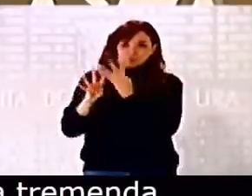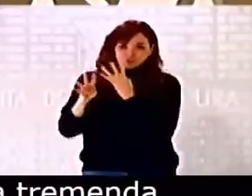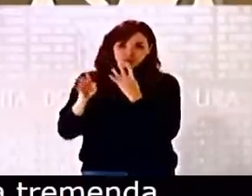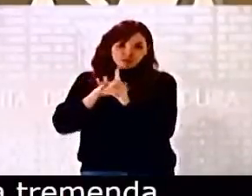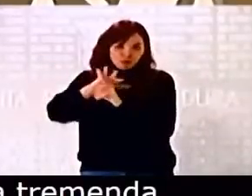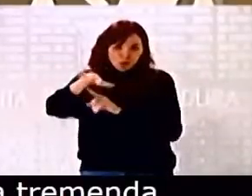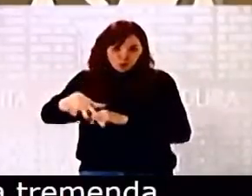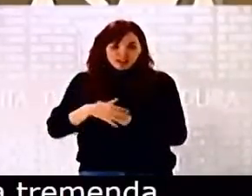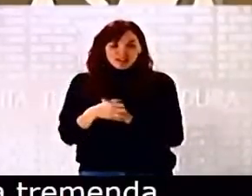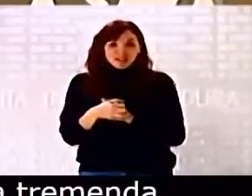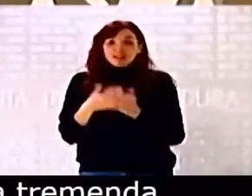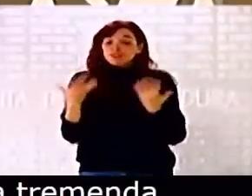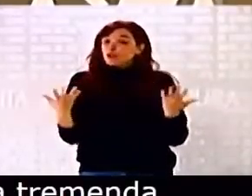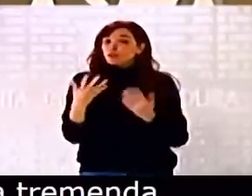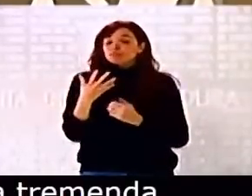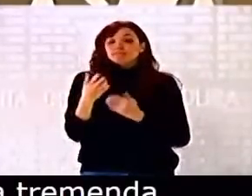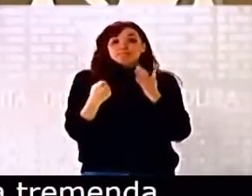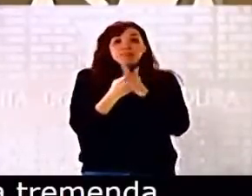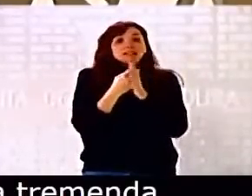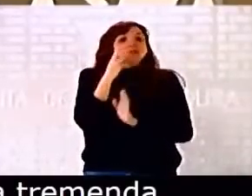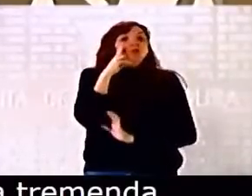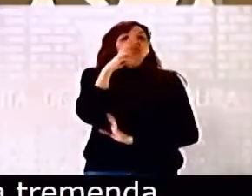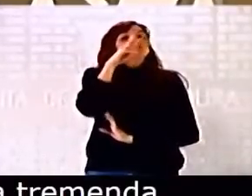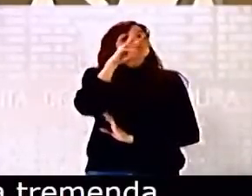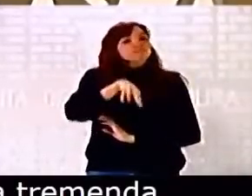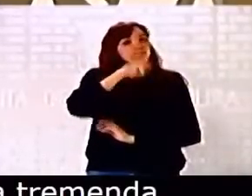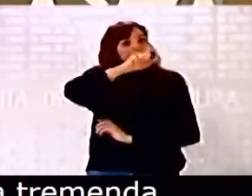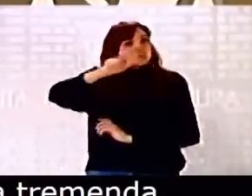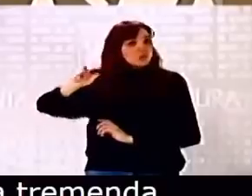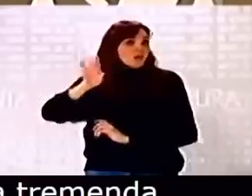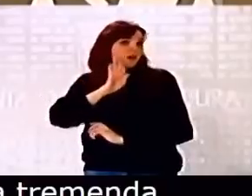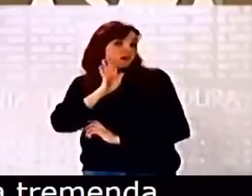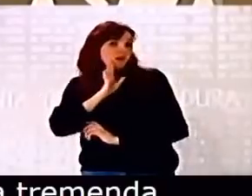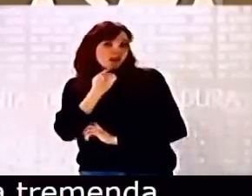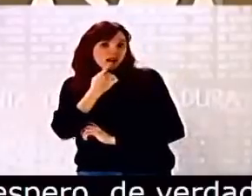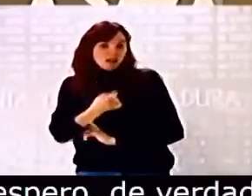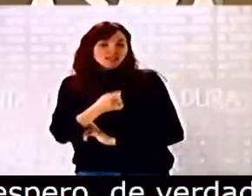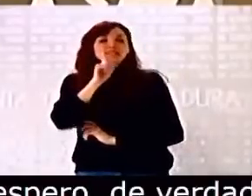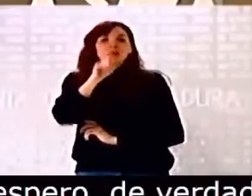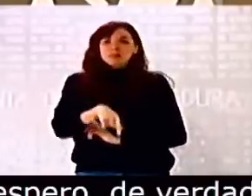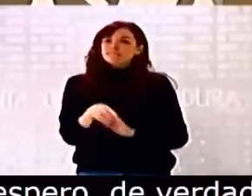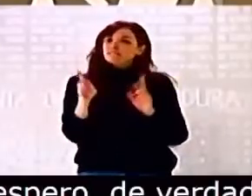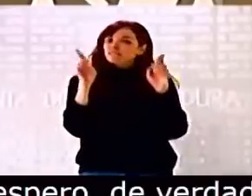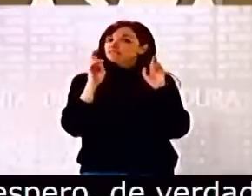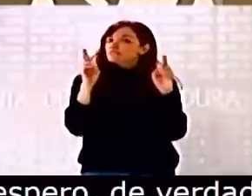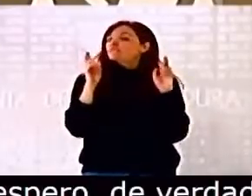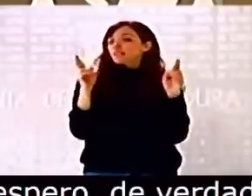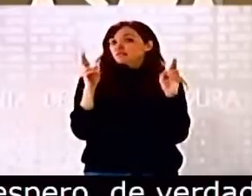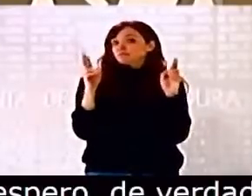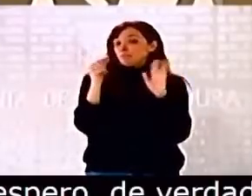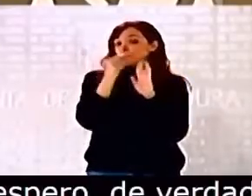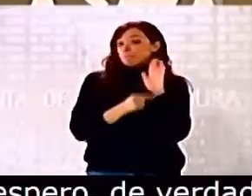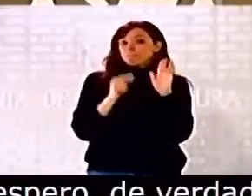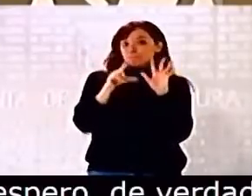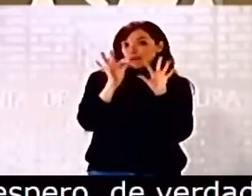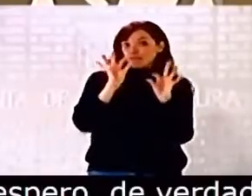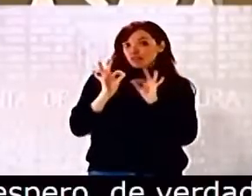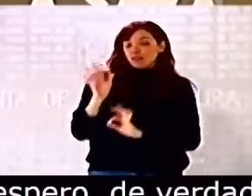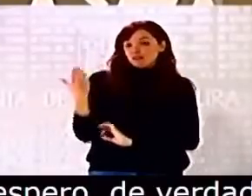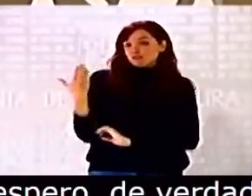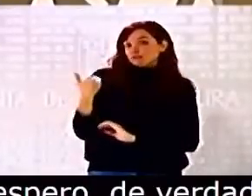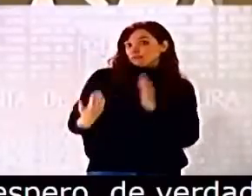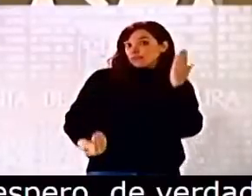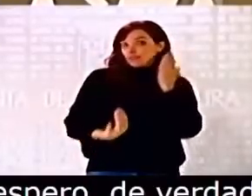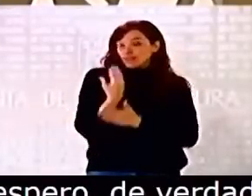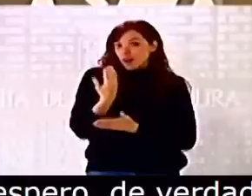mi máximo reconocimiento, y espero, de verdad, y deseo que las medidas que el otro día anunciamos y